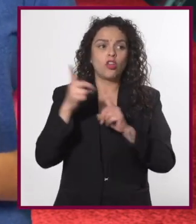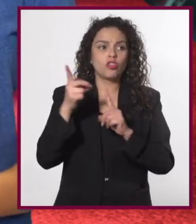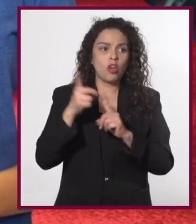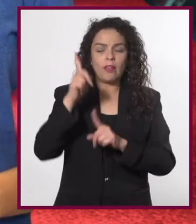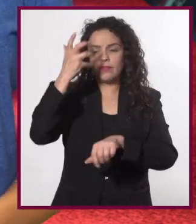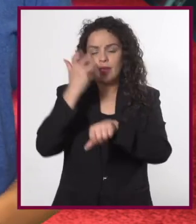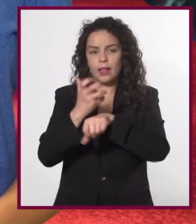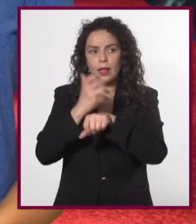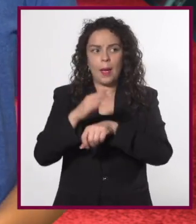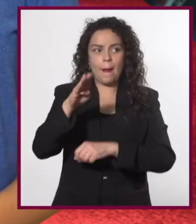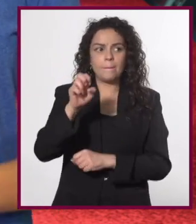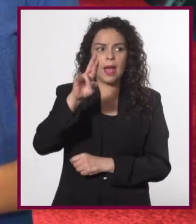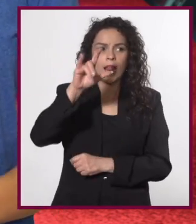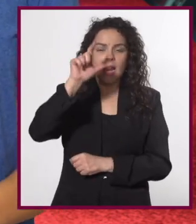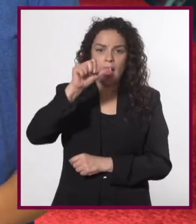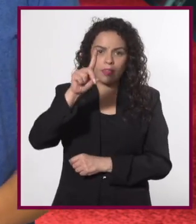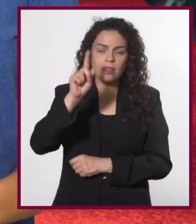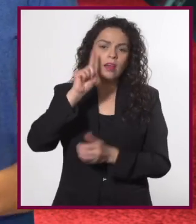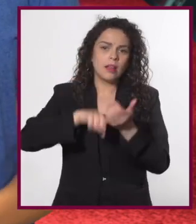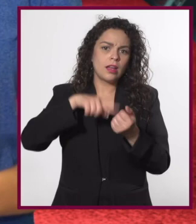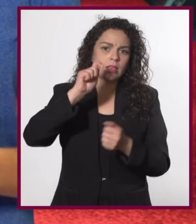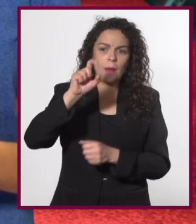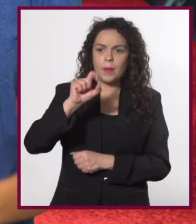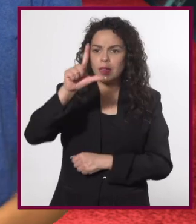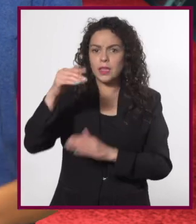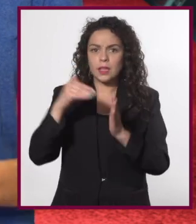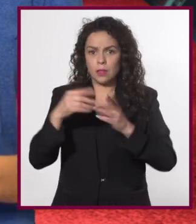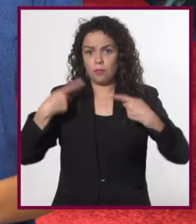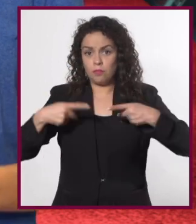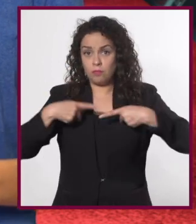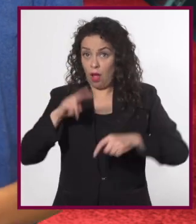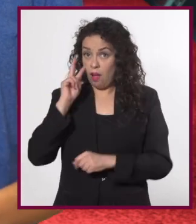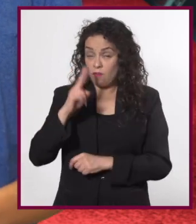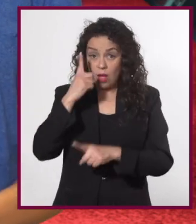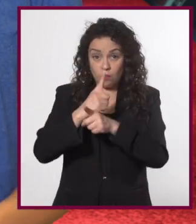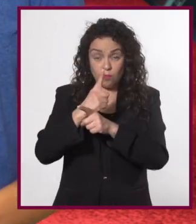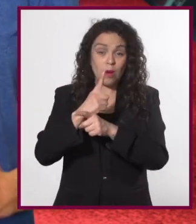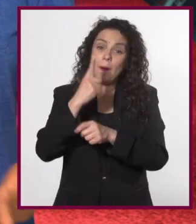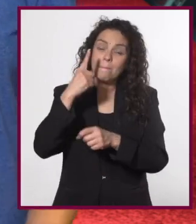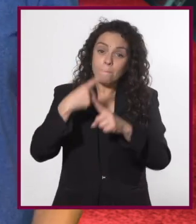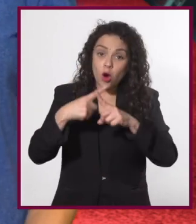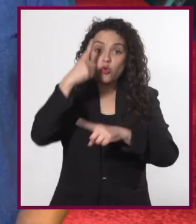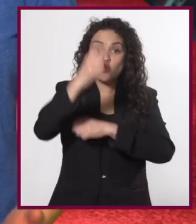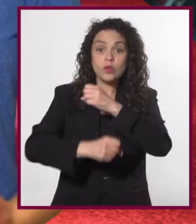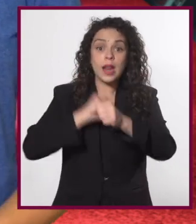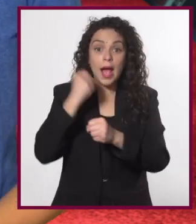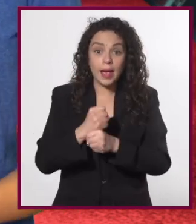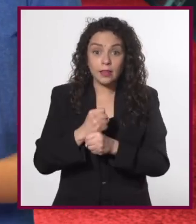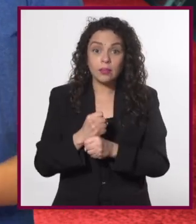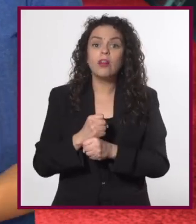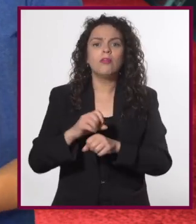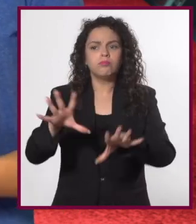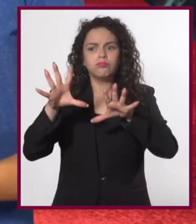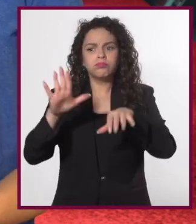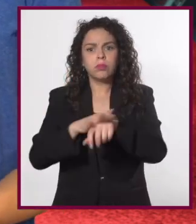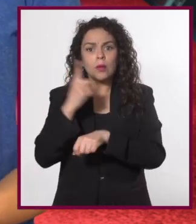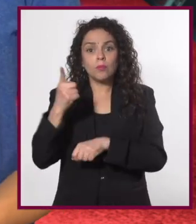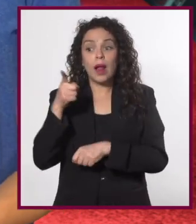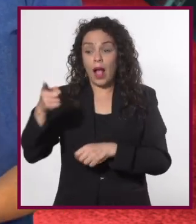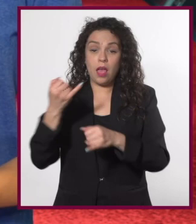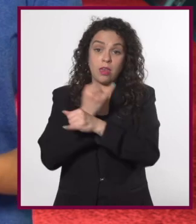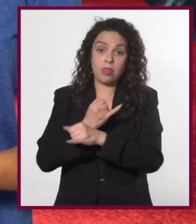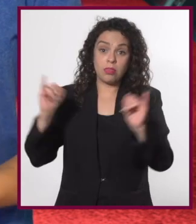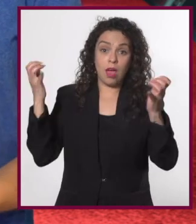Maryland, Estados Unidos, con una media de 27,000 espectadores anuales y destaca por el apoyo a la producción